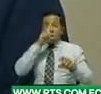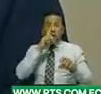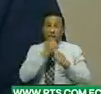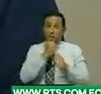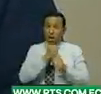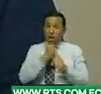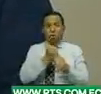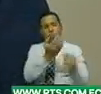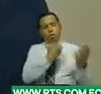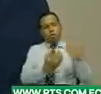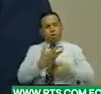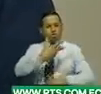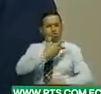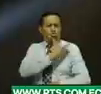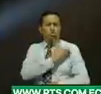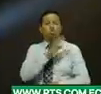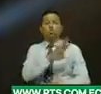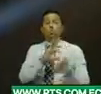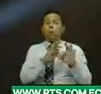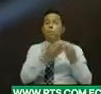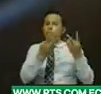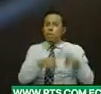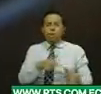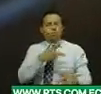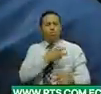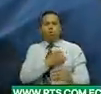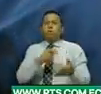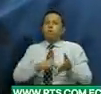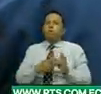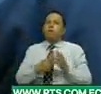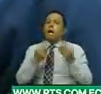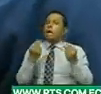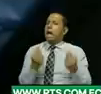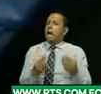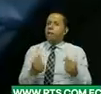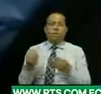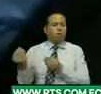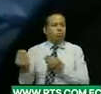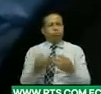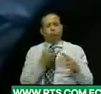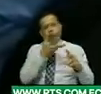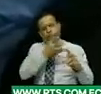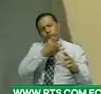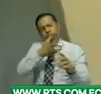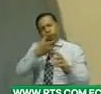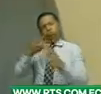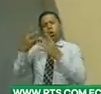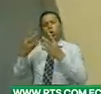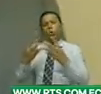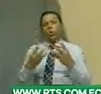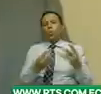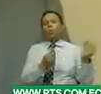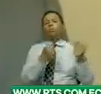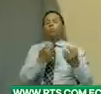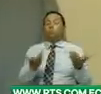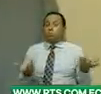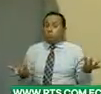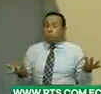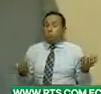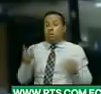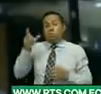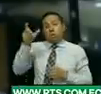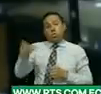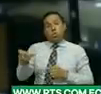vacunación de su gente y de sus familiares también. El código contempla la posibilidad de aplicar la deducción del gasto, lo explica el